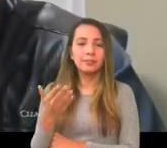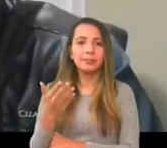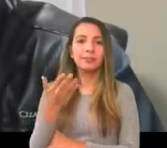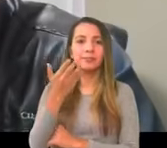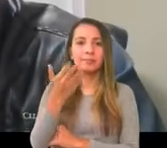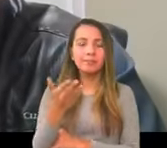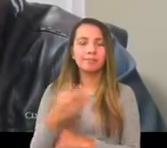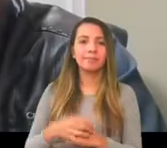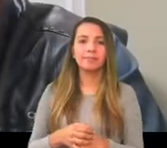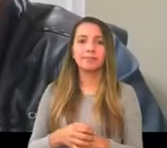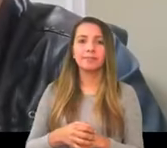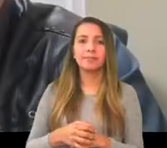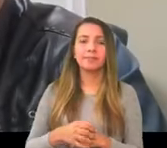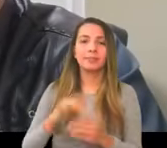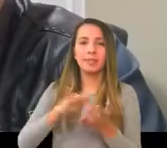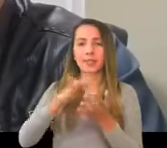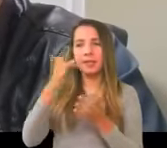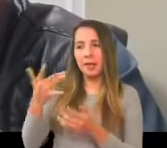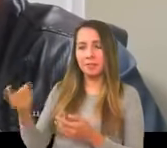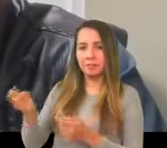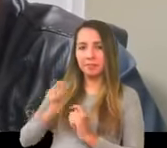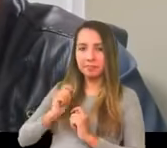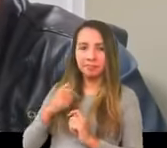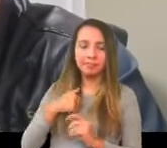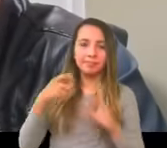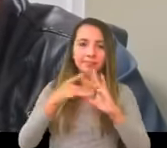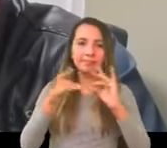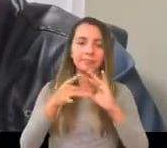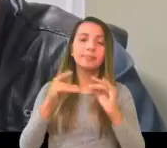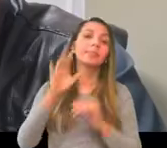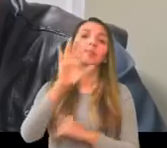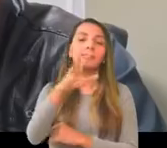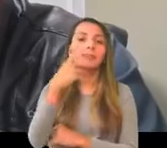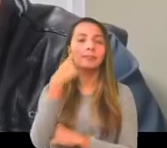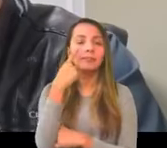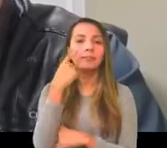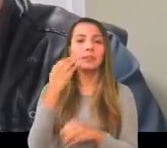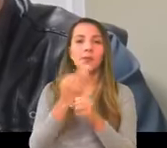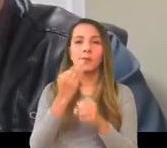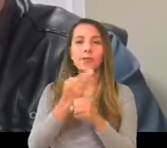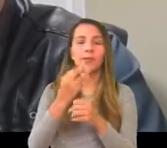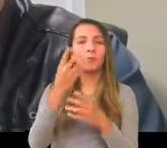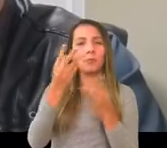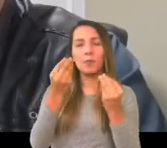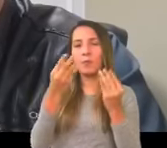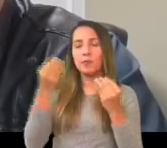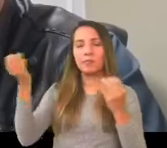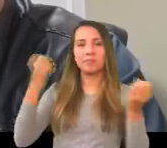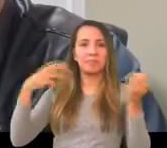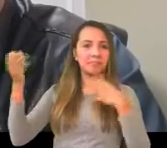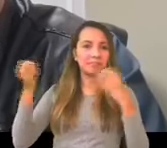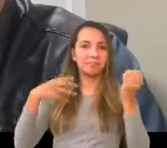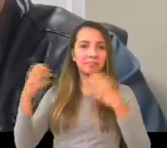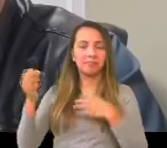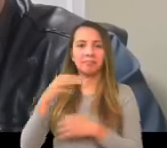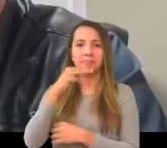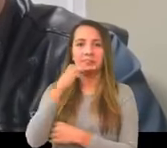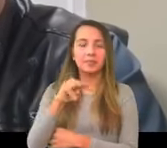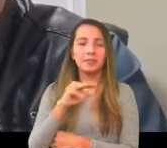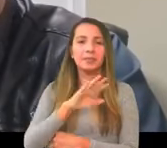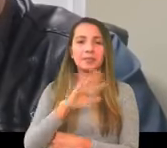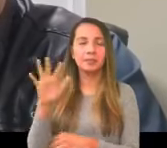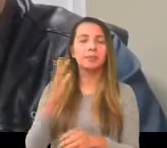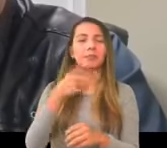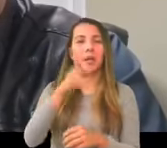vez. Gracias, gracias. Mire, aquí estoy leyendo algunos mensajes, no los voy a leer todos. Me voy a enfocar, y